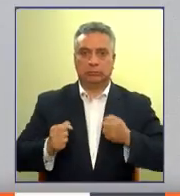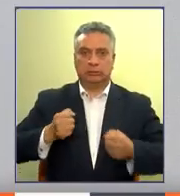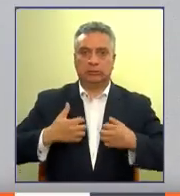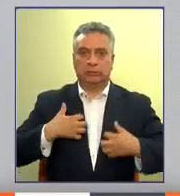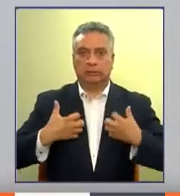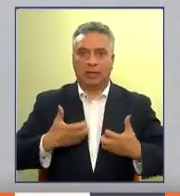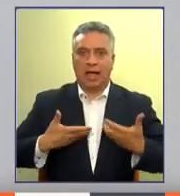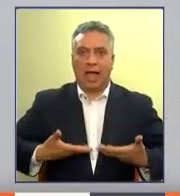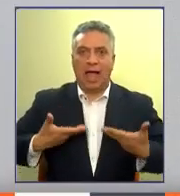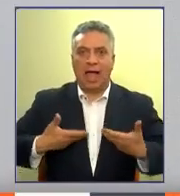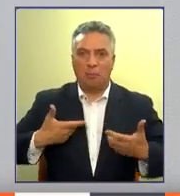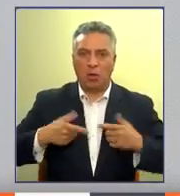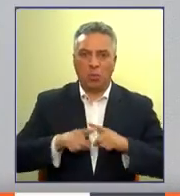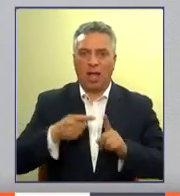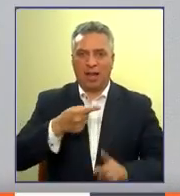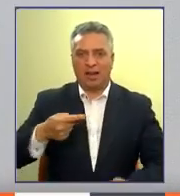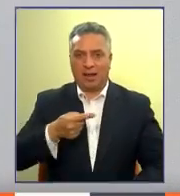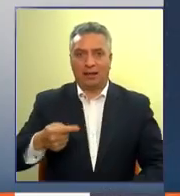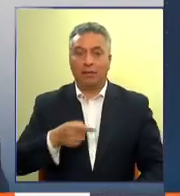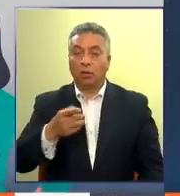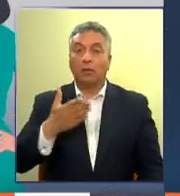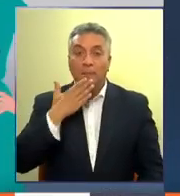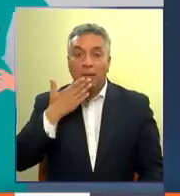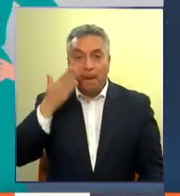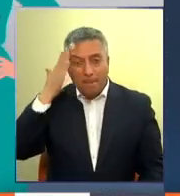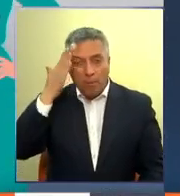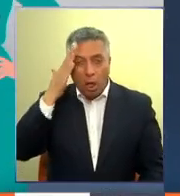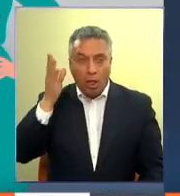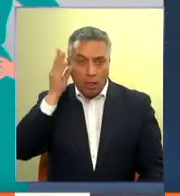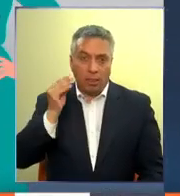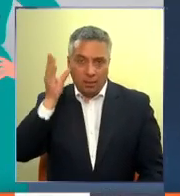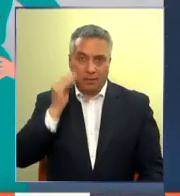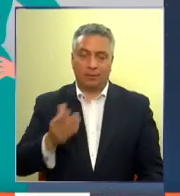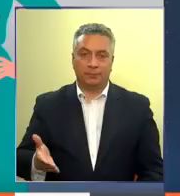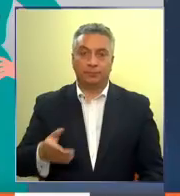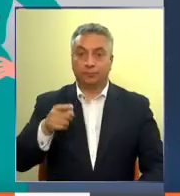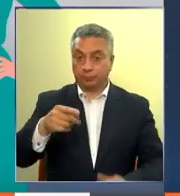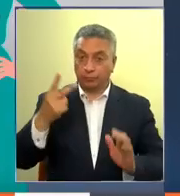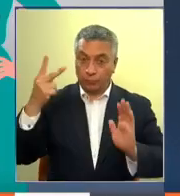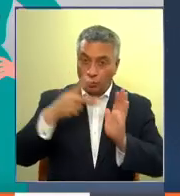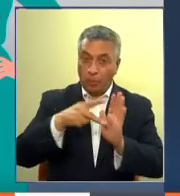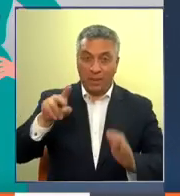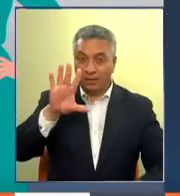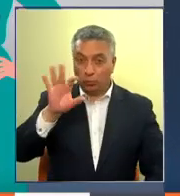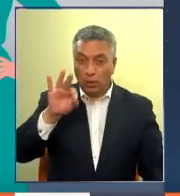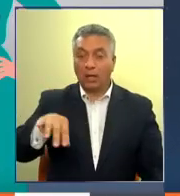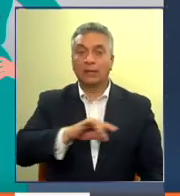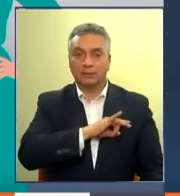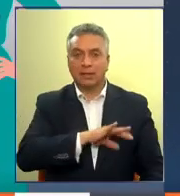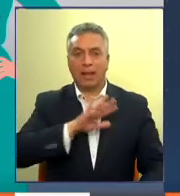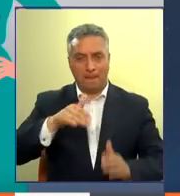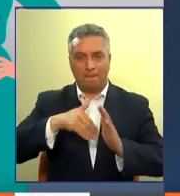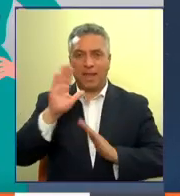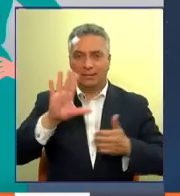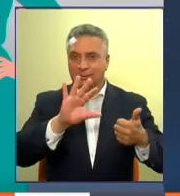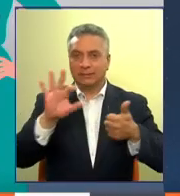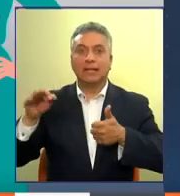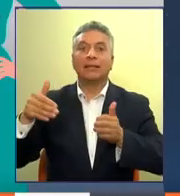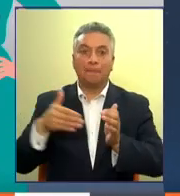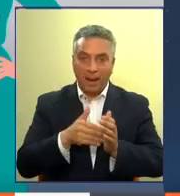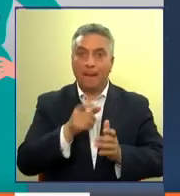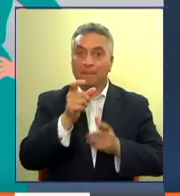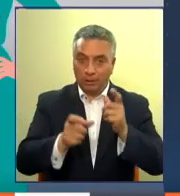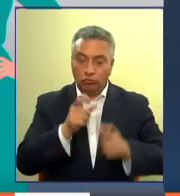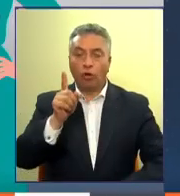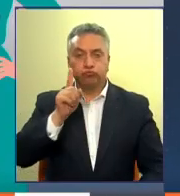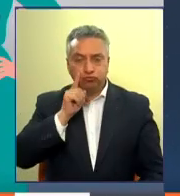de un efecto a nivel de cognitivo, a nivel de memoria. Para 2050 se proyecta que en Chile más de 600.000 personas padecerán alguna